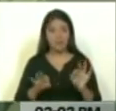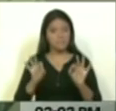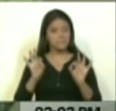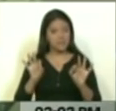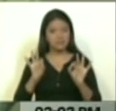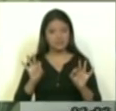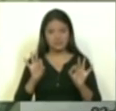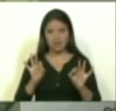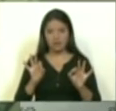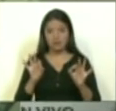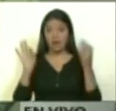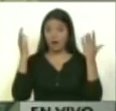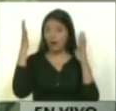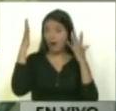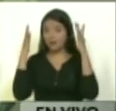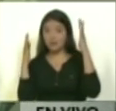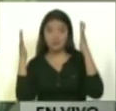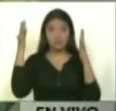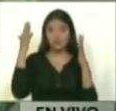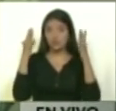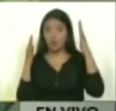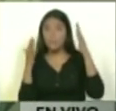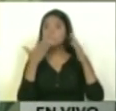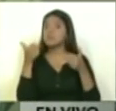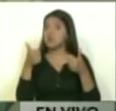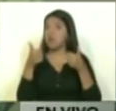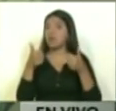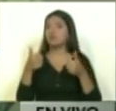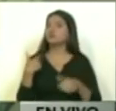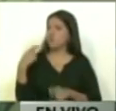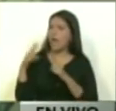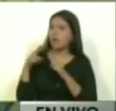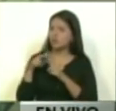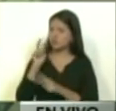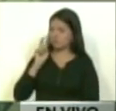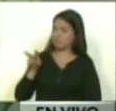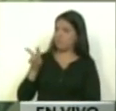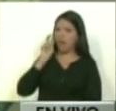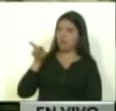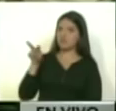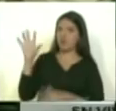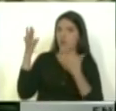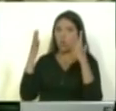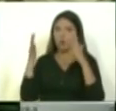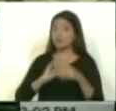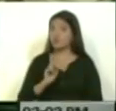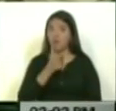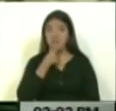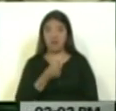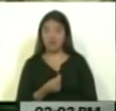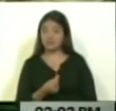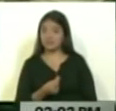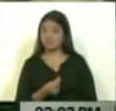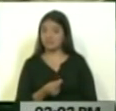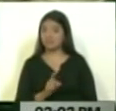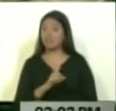especialmente bien el calipso, baila mejor que la salsa. Yo la conocí bailando calipso. Y no es fácil, ¿no? Ese baile no es nada fácil.